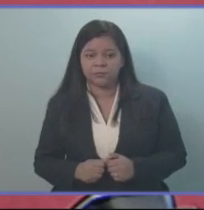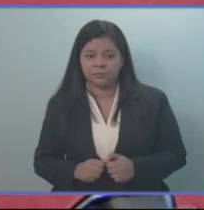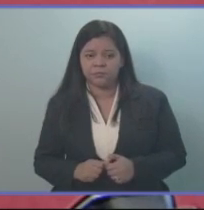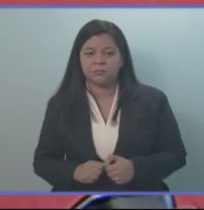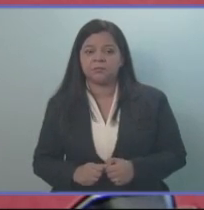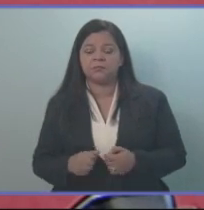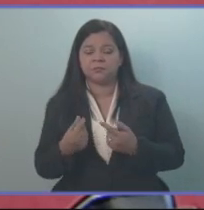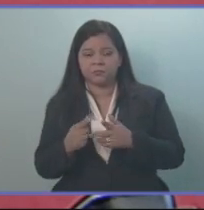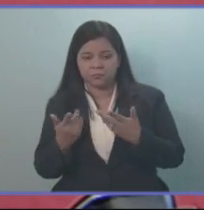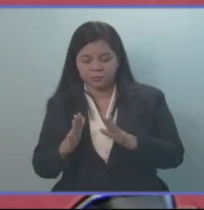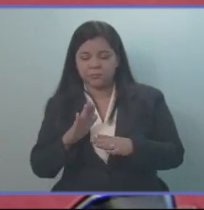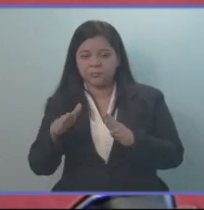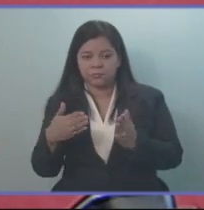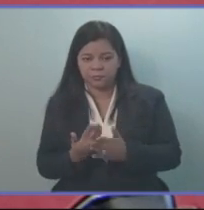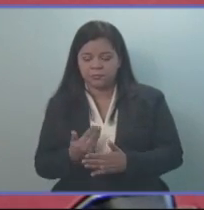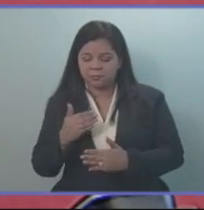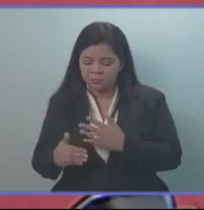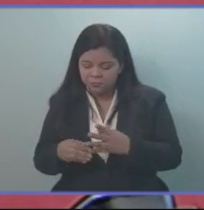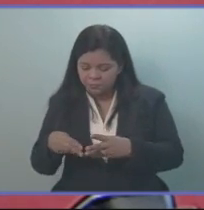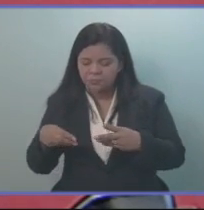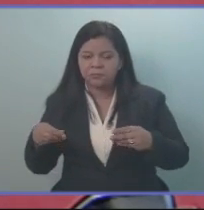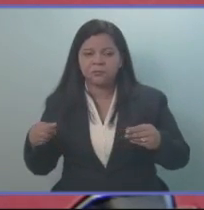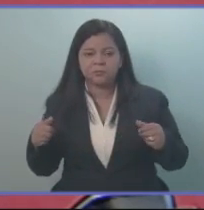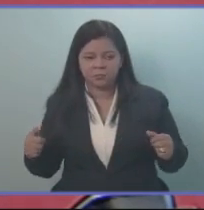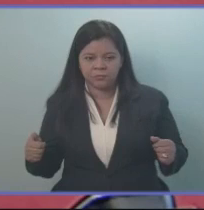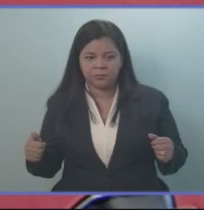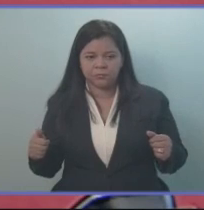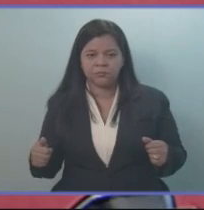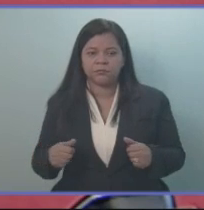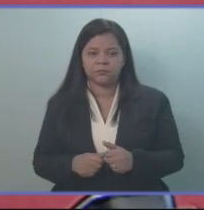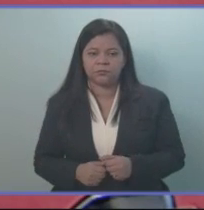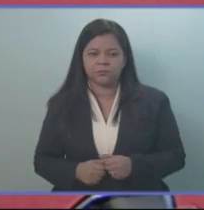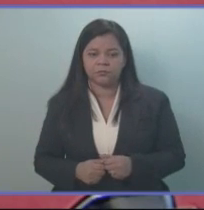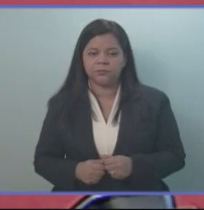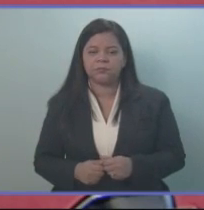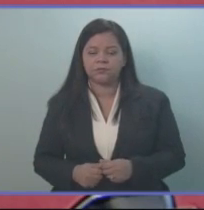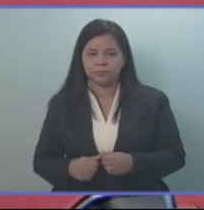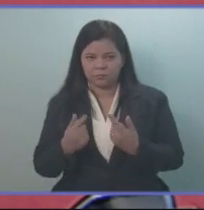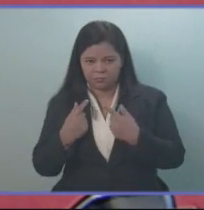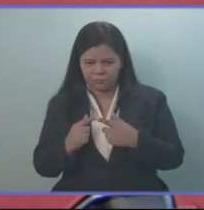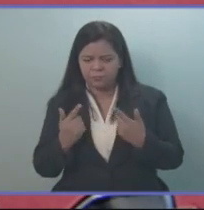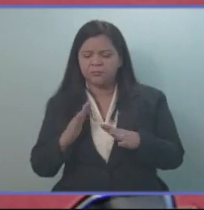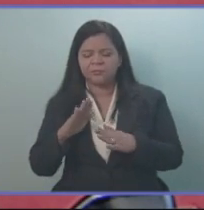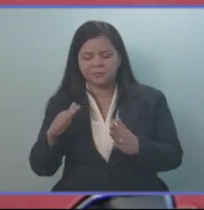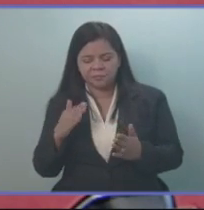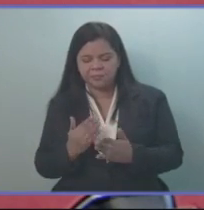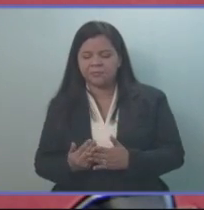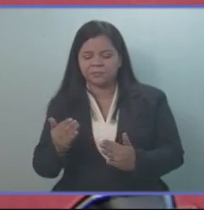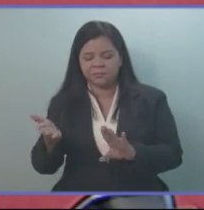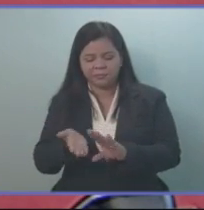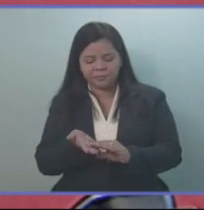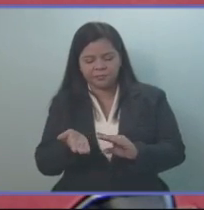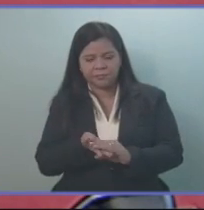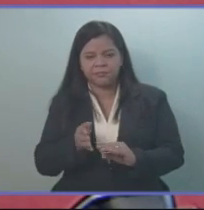Ley Especial contra el Crimen Organizado y Delitos de Realización Compleja, que corresponde a los